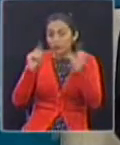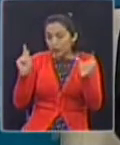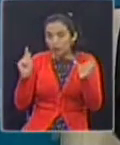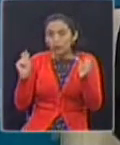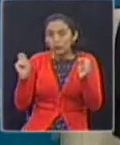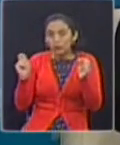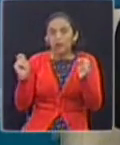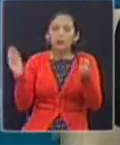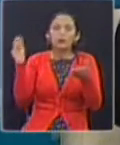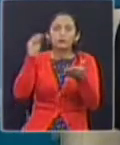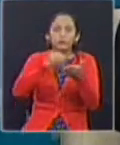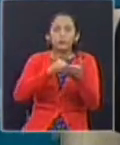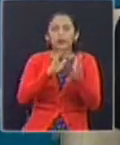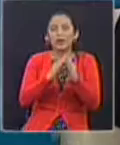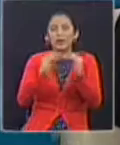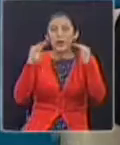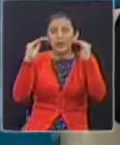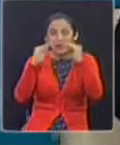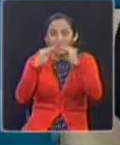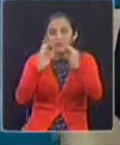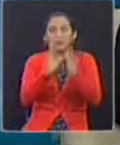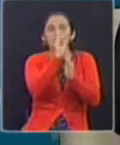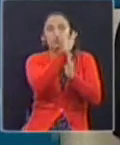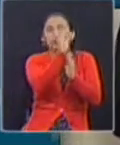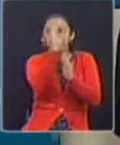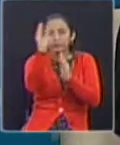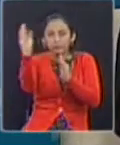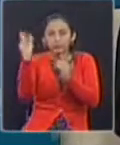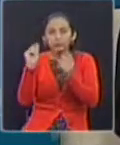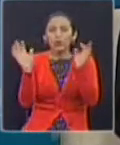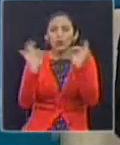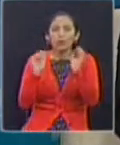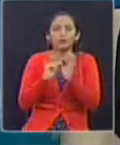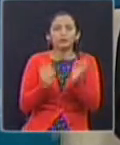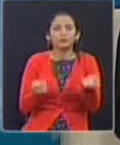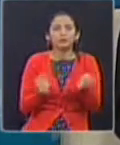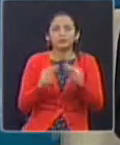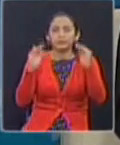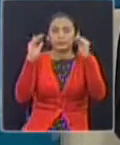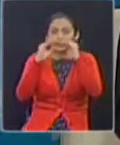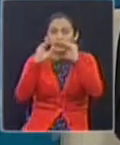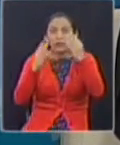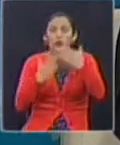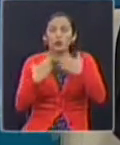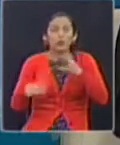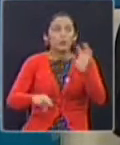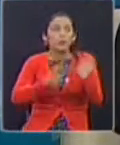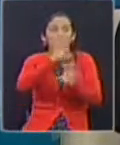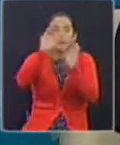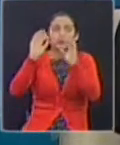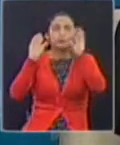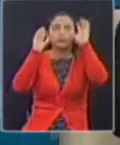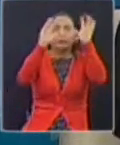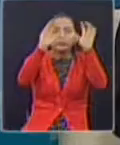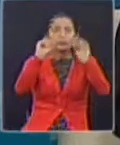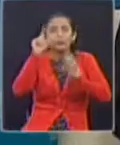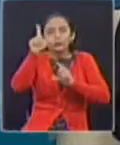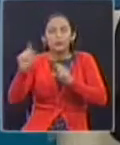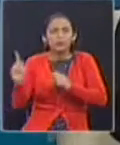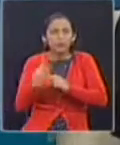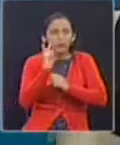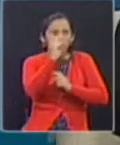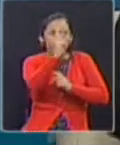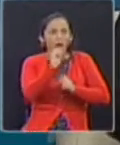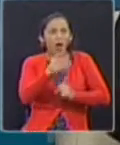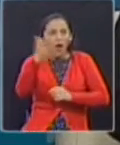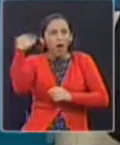Nacional de la mejor manera, en el mejor lugar, porque eso tiene mucho que ver con nuestra identidad y con